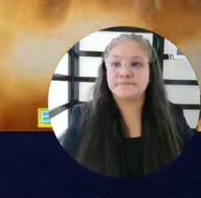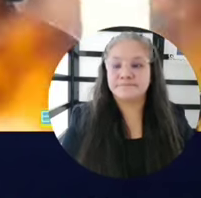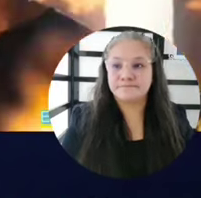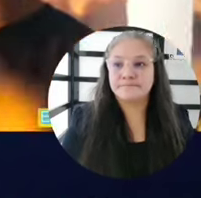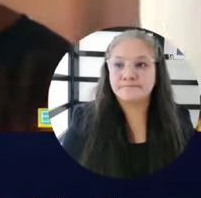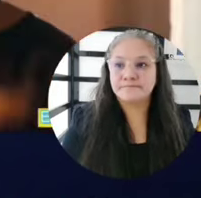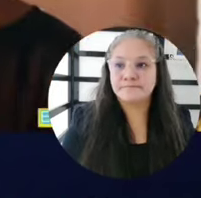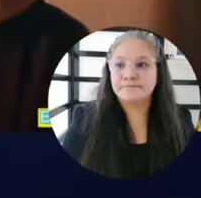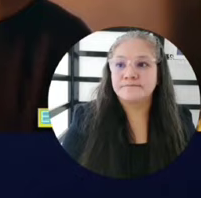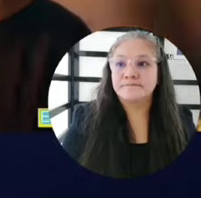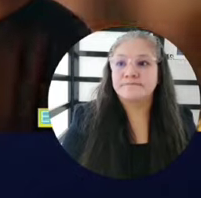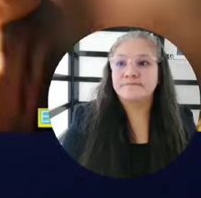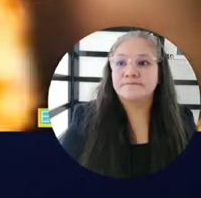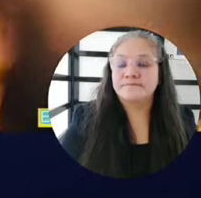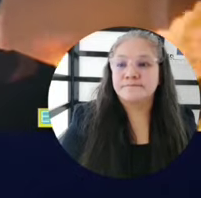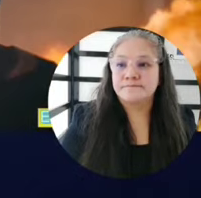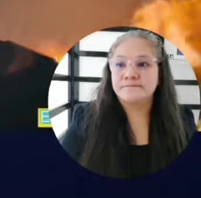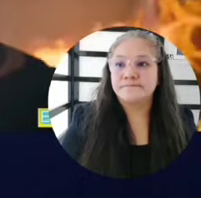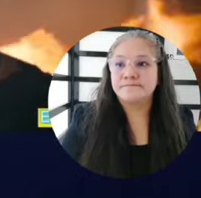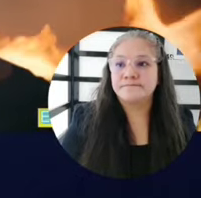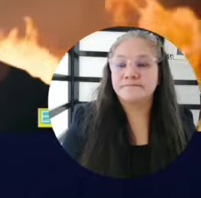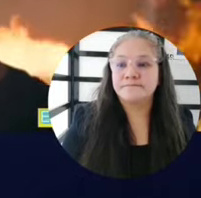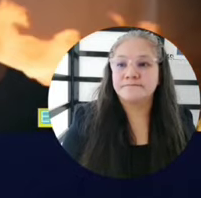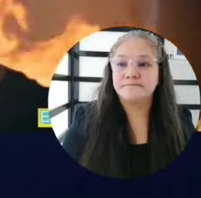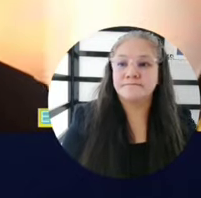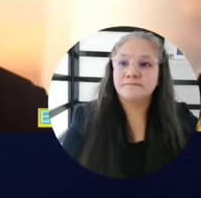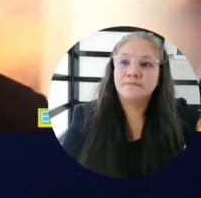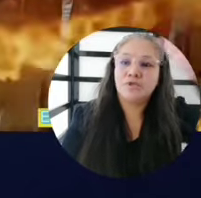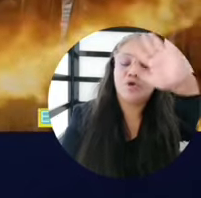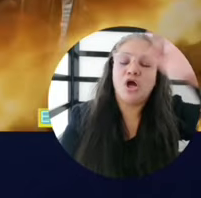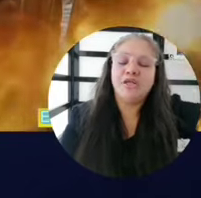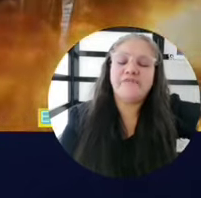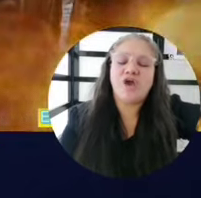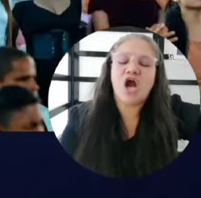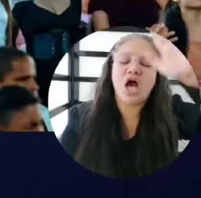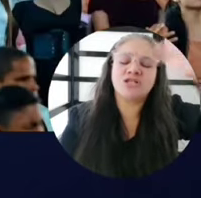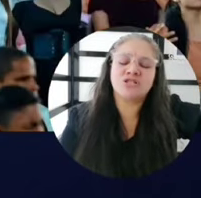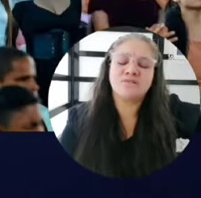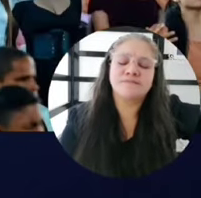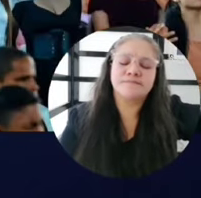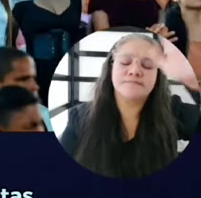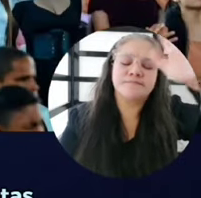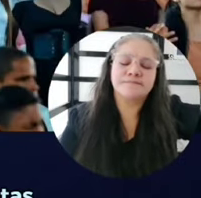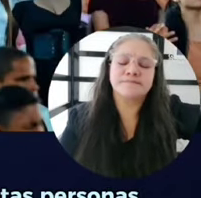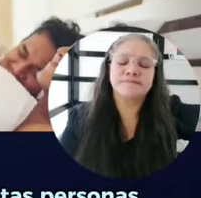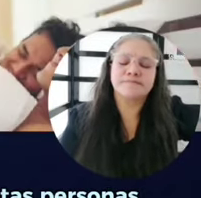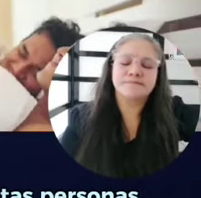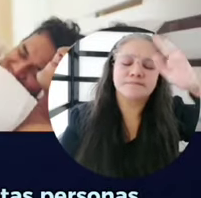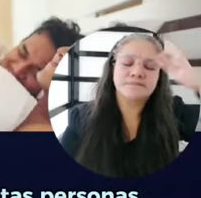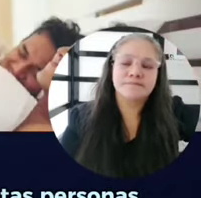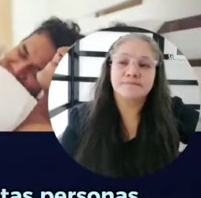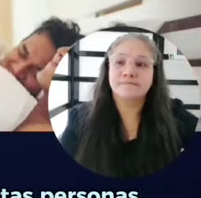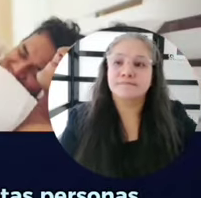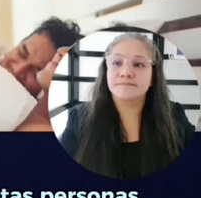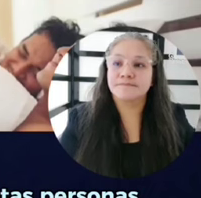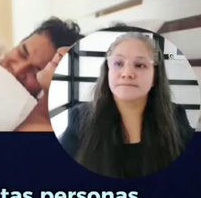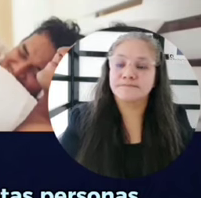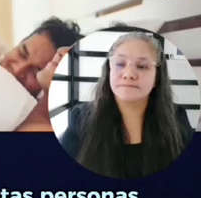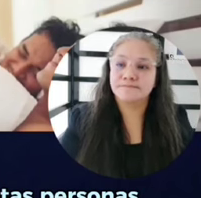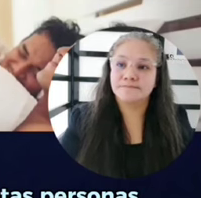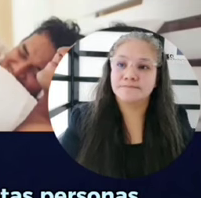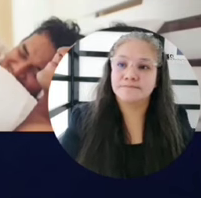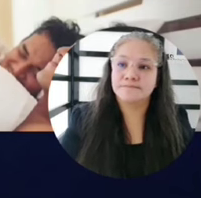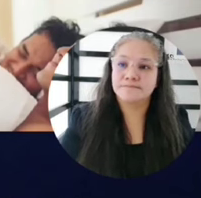para revelar verdades. Sea bendito el nombre de Cristo. ¿Cuántos alabamos el nombre del Señor? ¿Cuántas personas, hermanos, en una